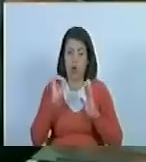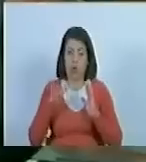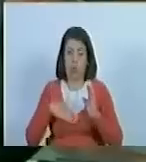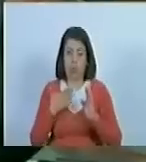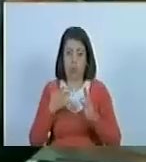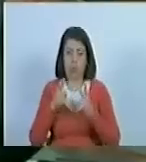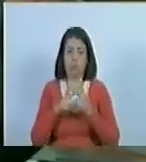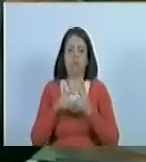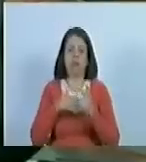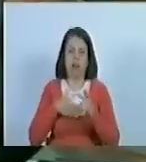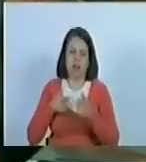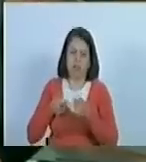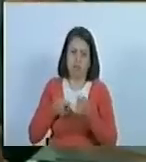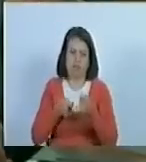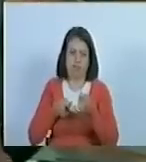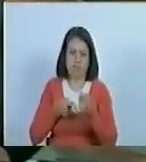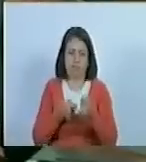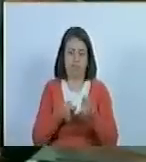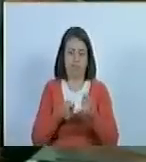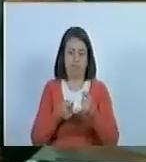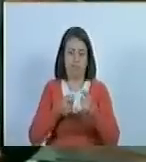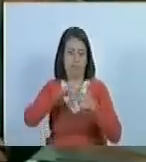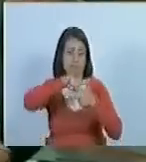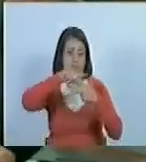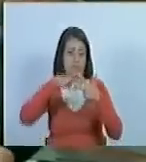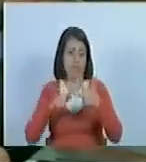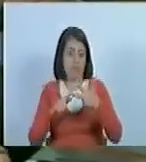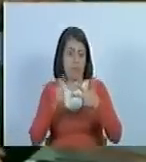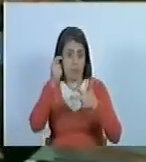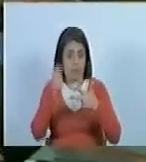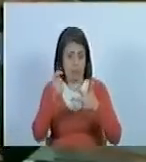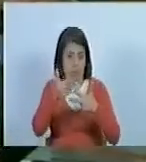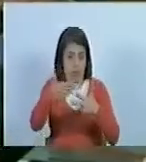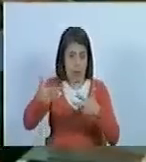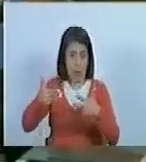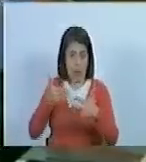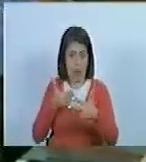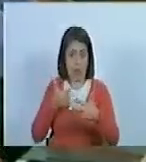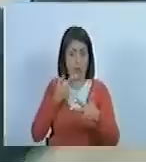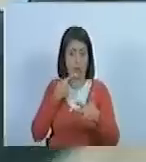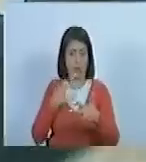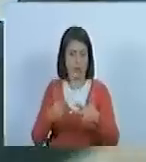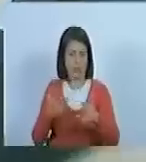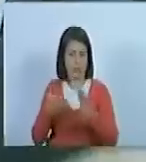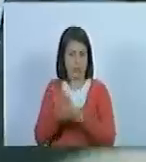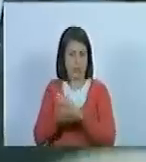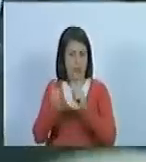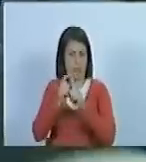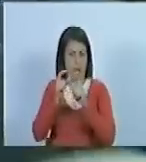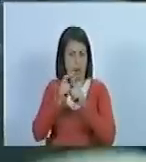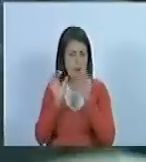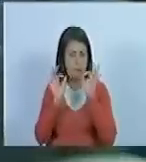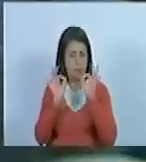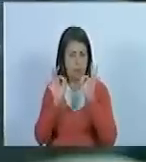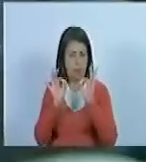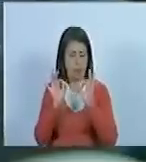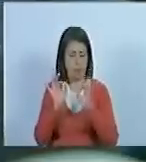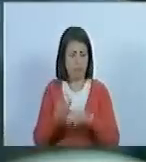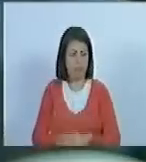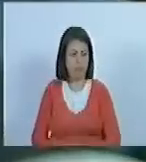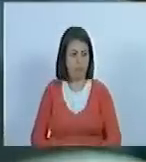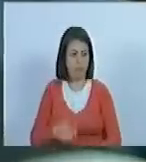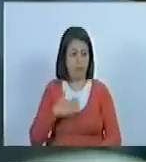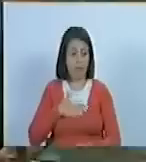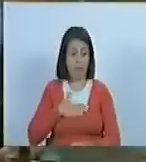ser intencionalidad, ¿no? El diputado que me antecedió se refiere a esa frase en particular. Y